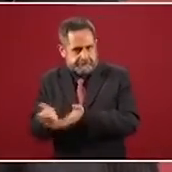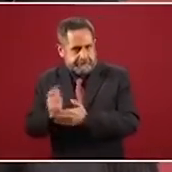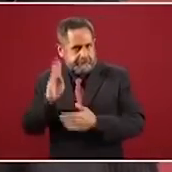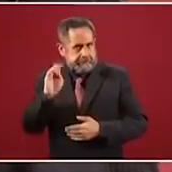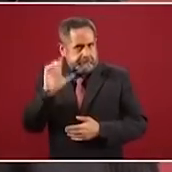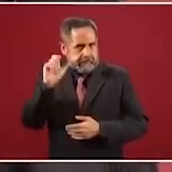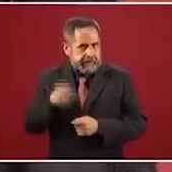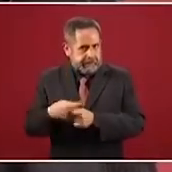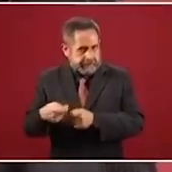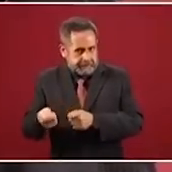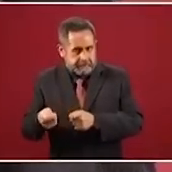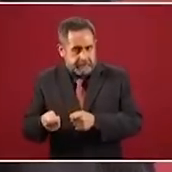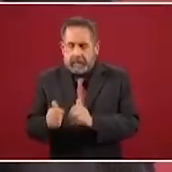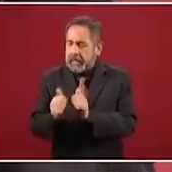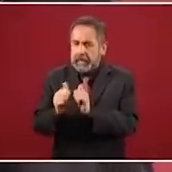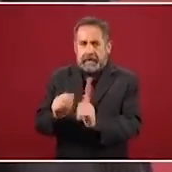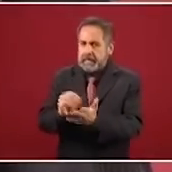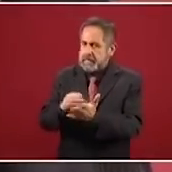eso va a quedar